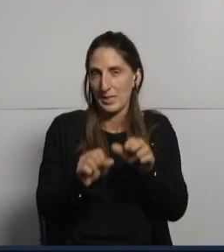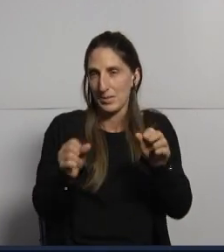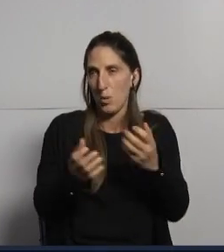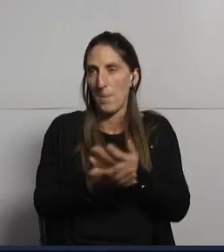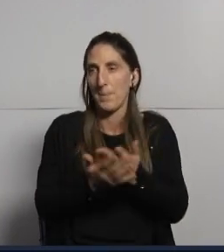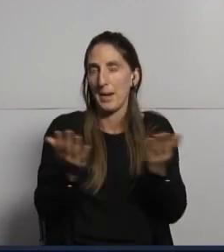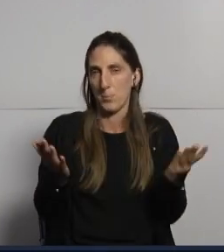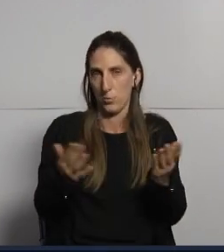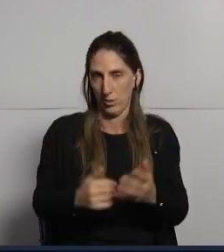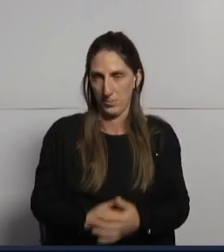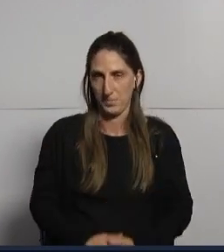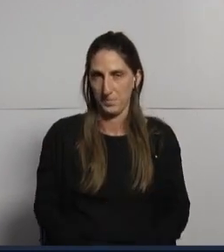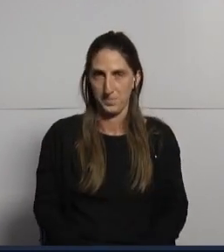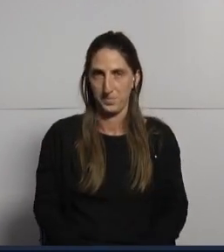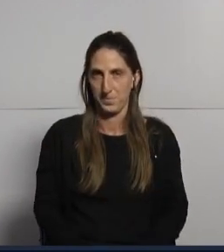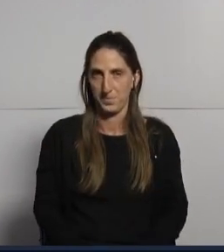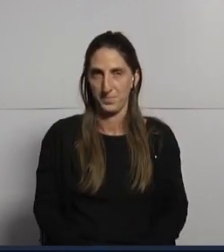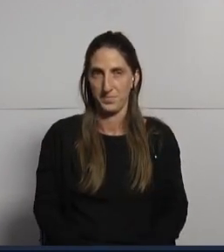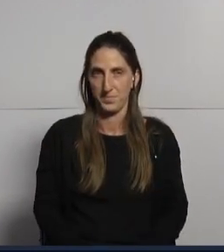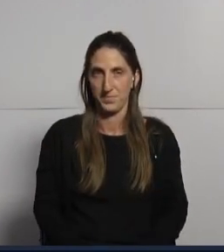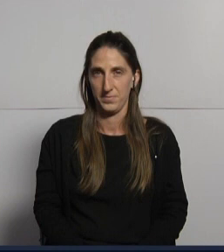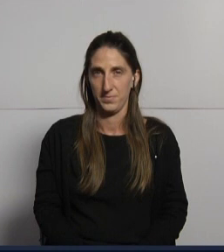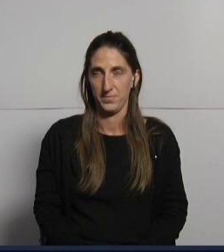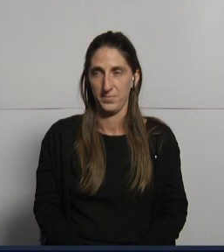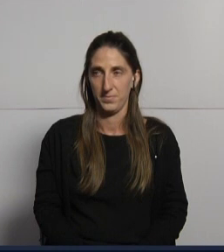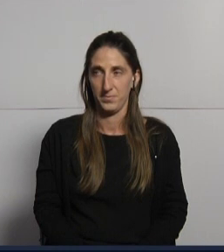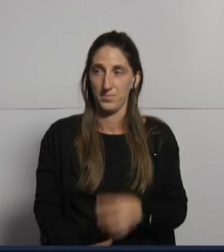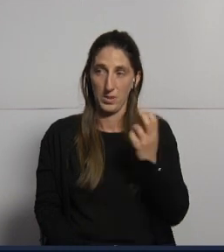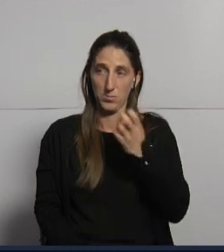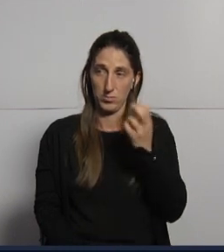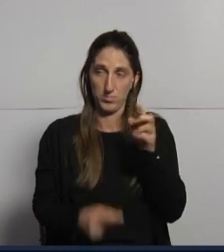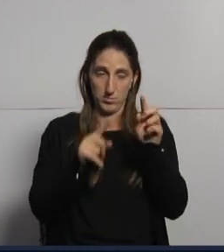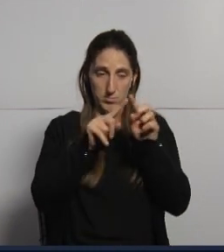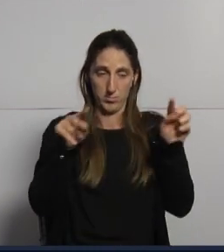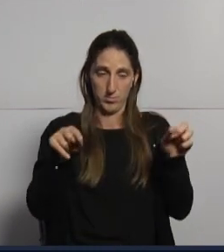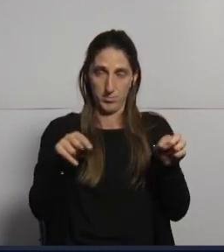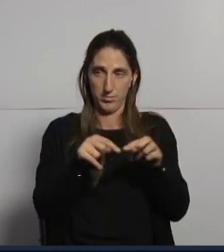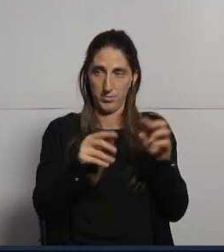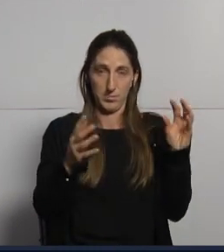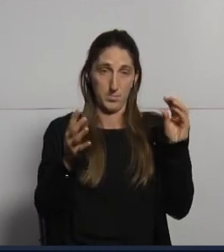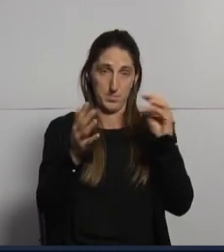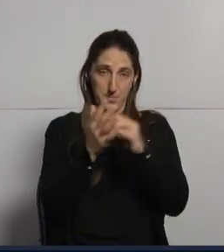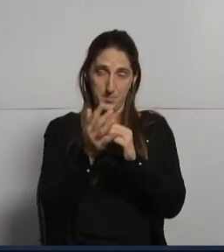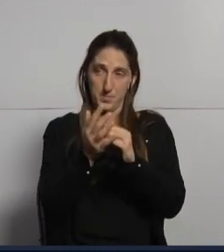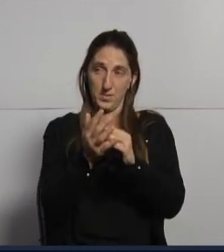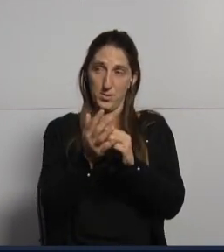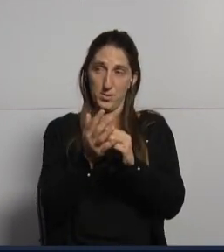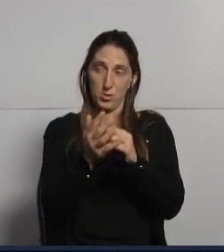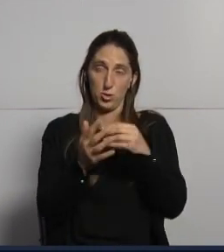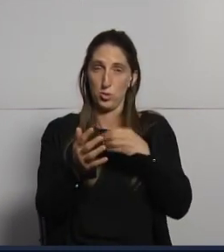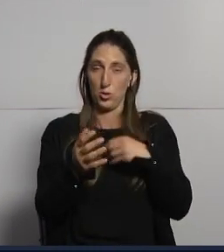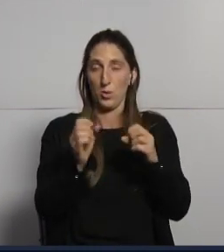el potencial de la herramienta. Y ahí me busqué a mí y me tiré al grafo, ¿no? Yo a partir de mí me